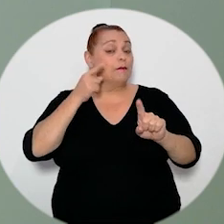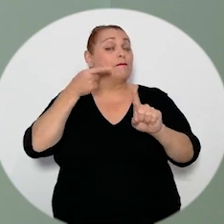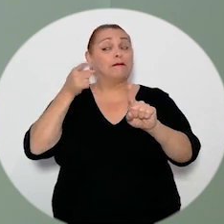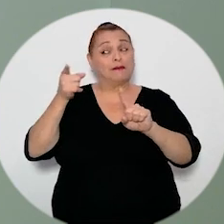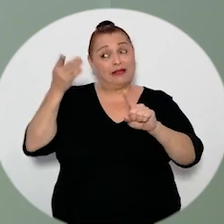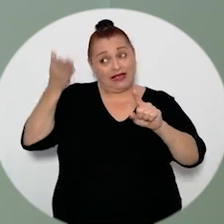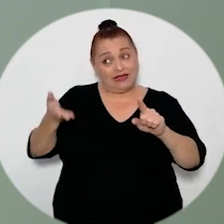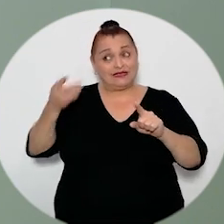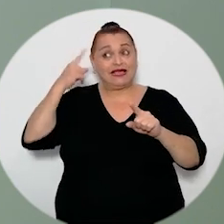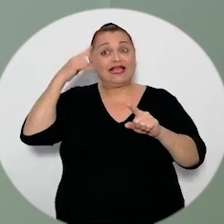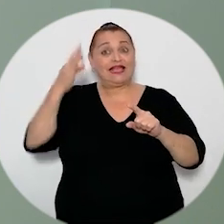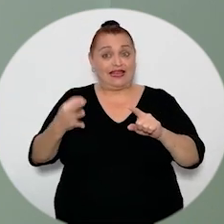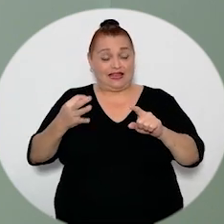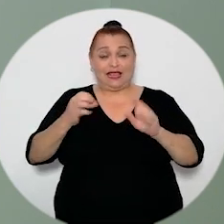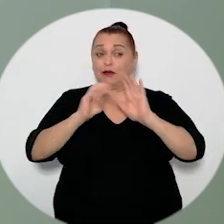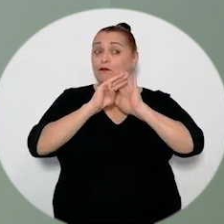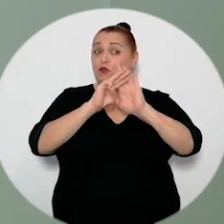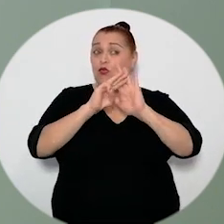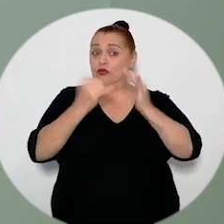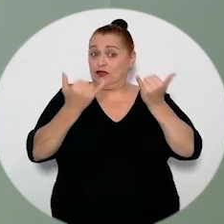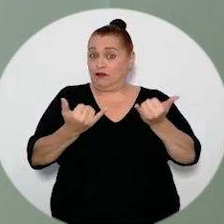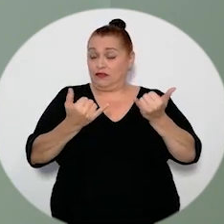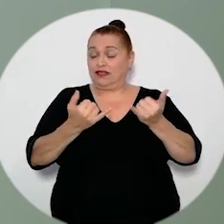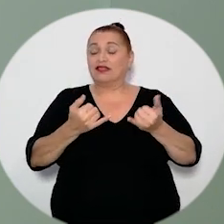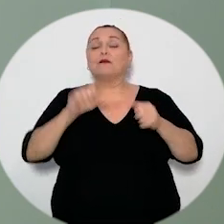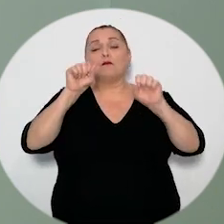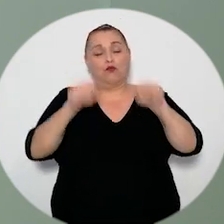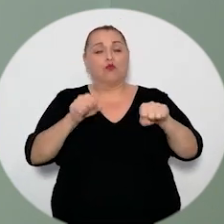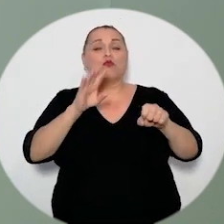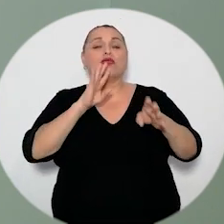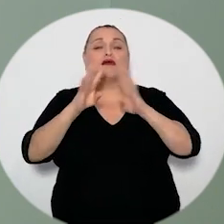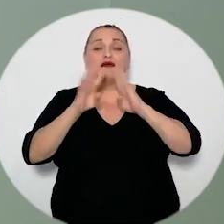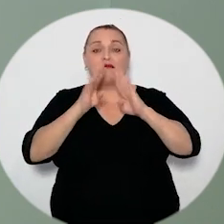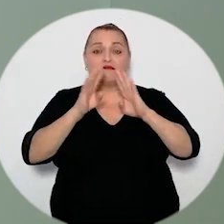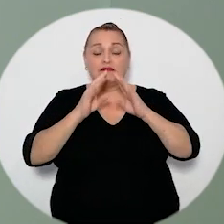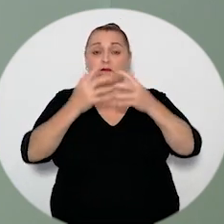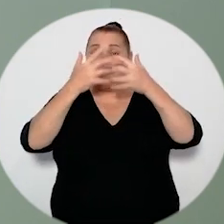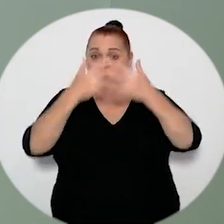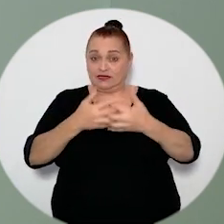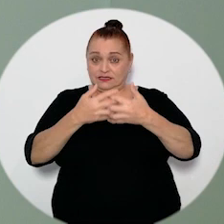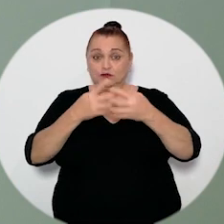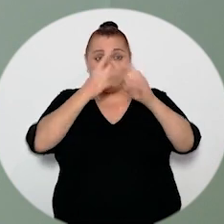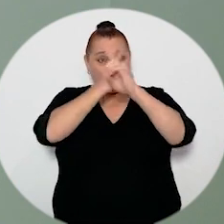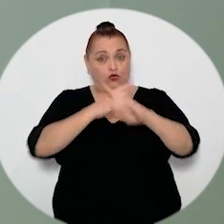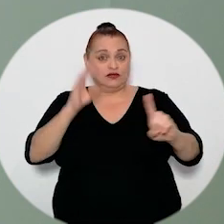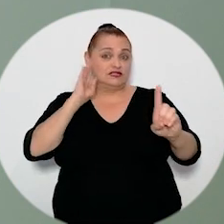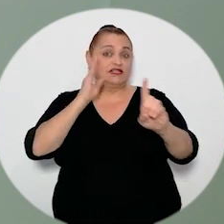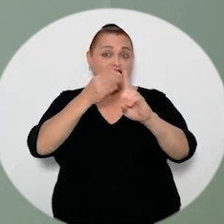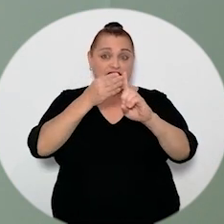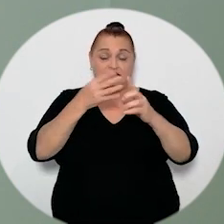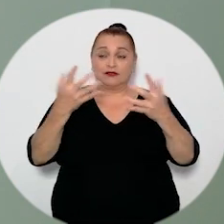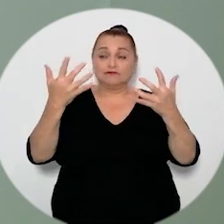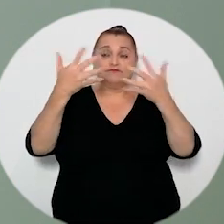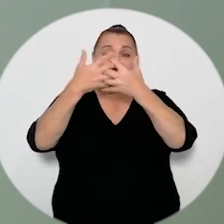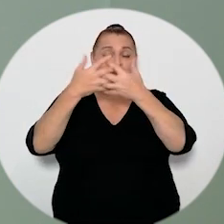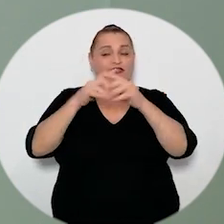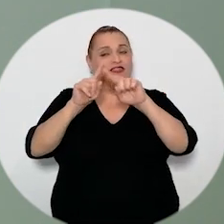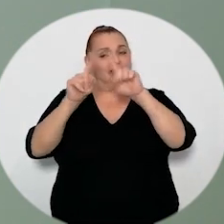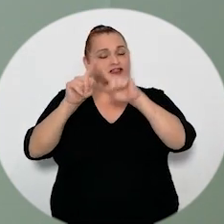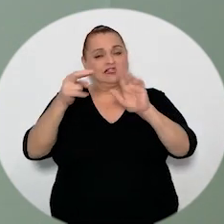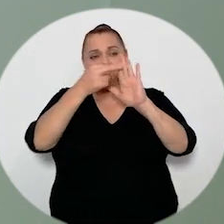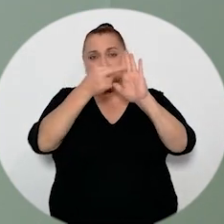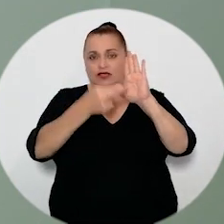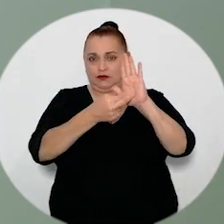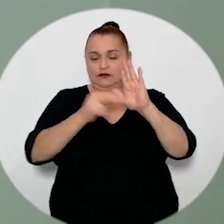pues para ella, en su definición moderna, cabe hablar de mecanismos de la democracia directa compatibles con diferentes